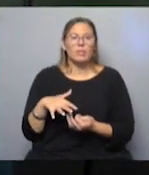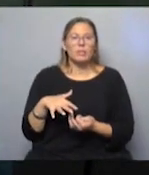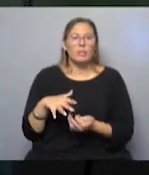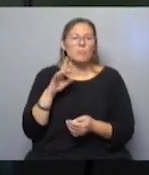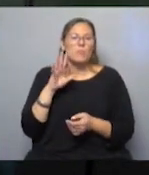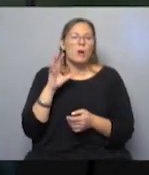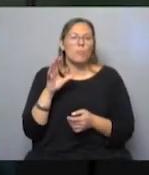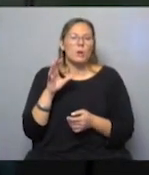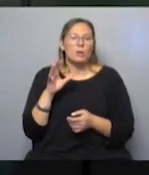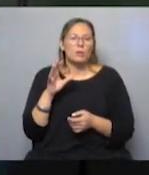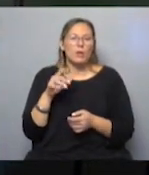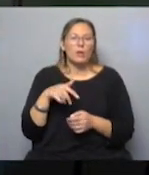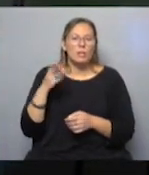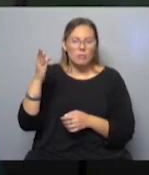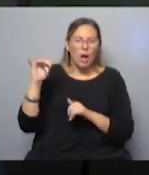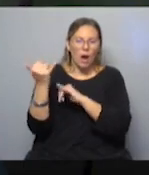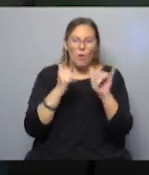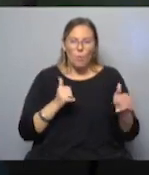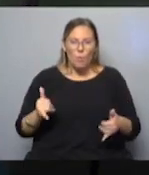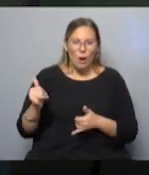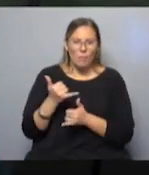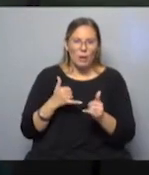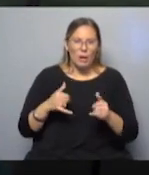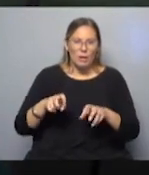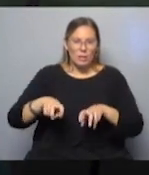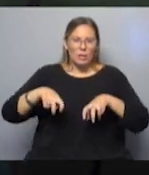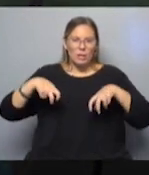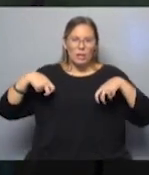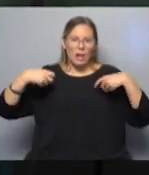y me acuerdo que me iba a tribunales y jugaba que era